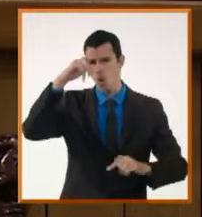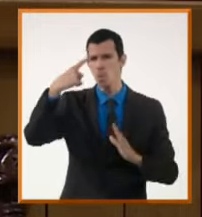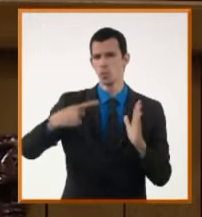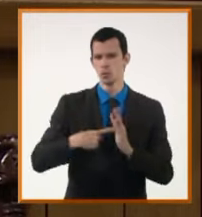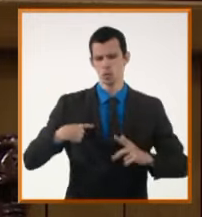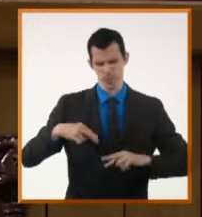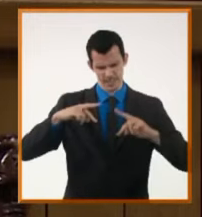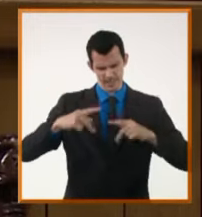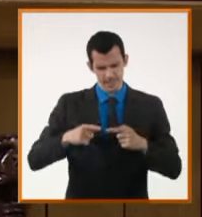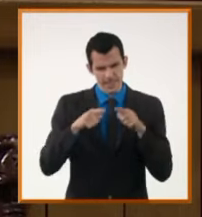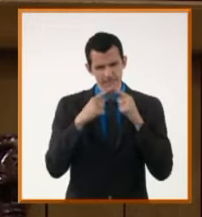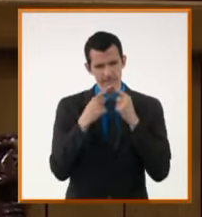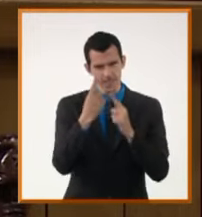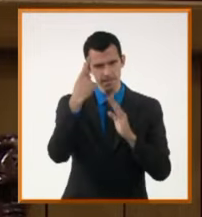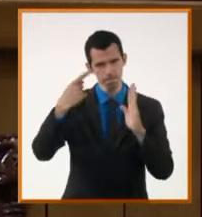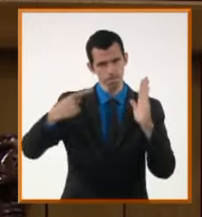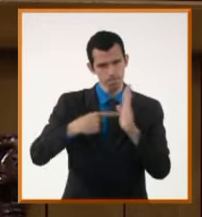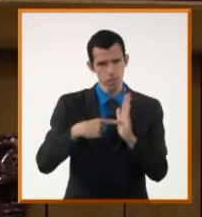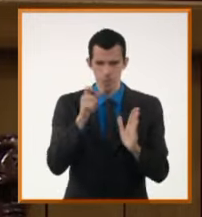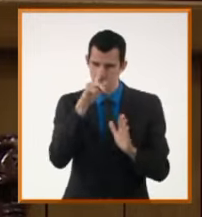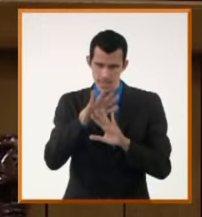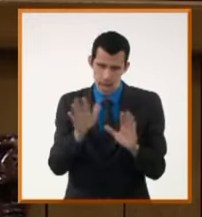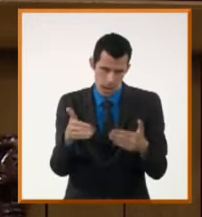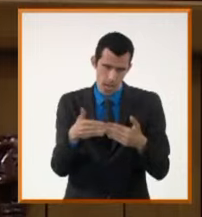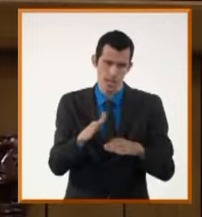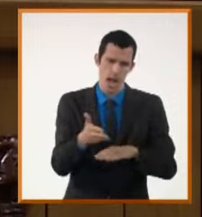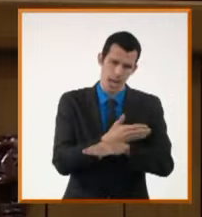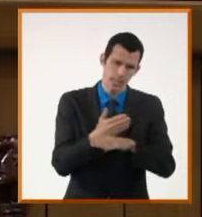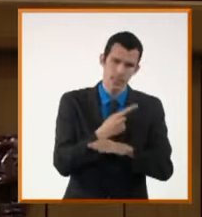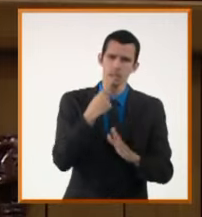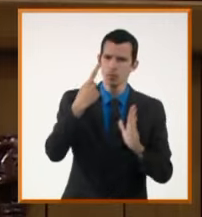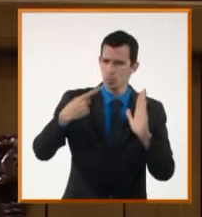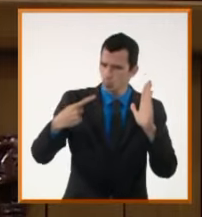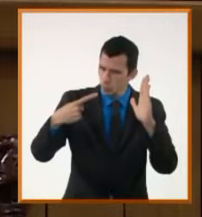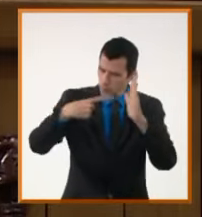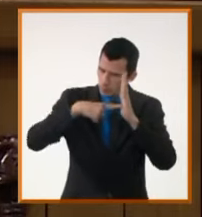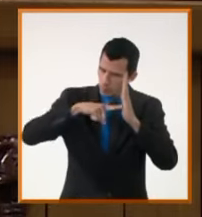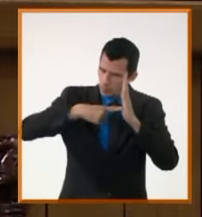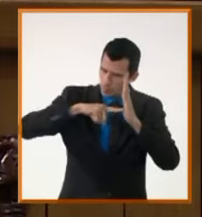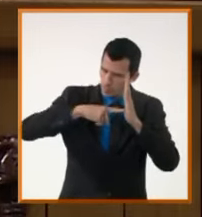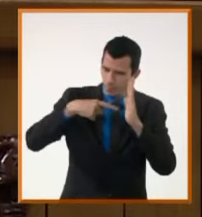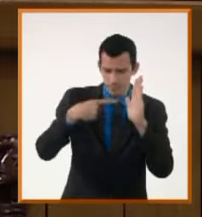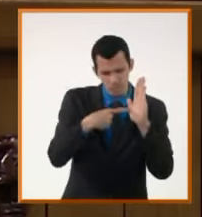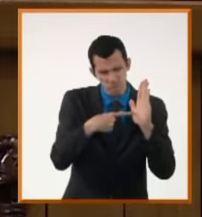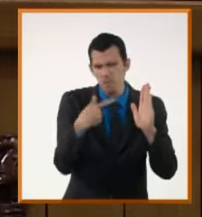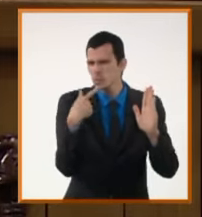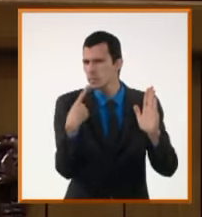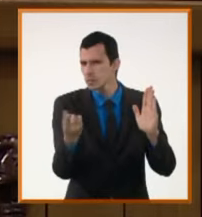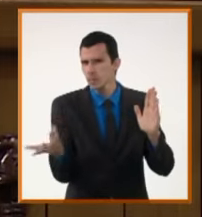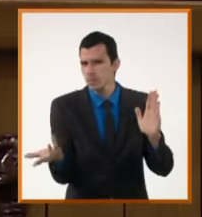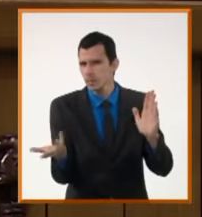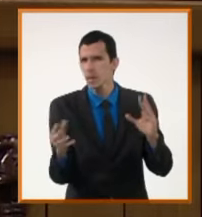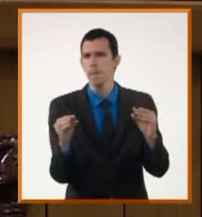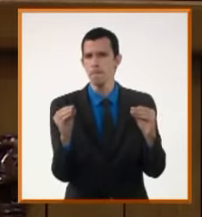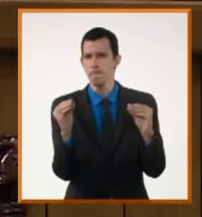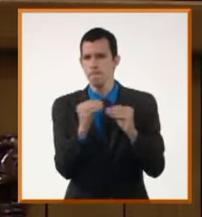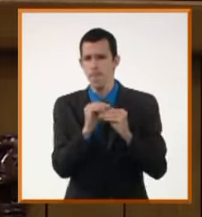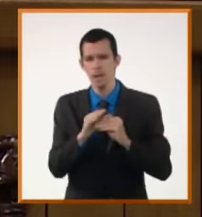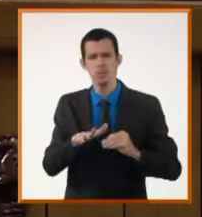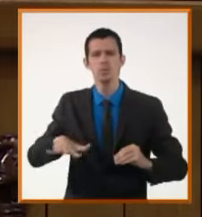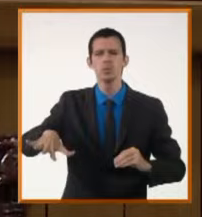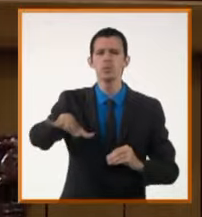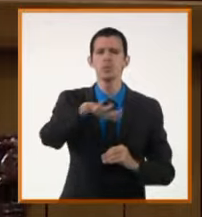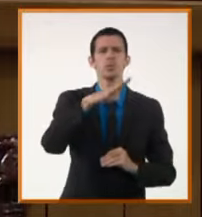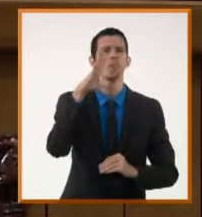un concepto para terminar. Es preciso lograr la comprensión de todos de que los